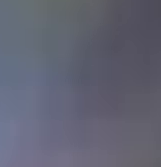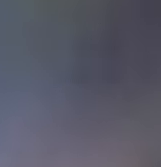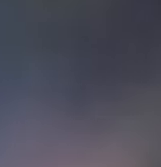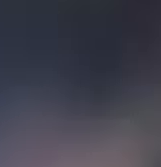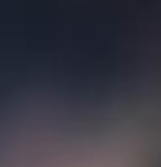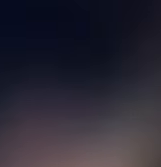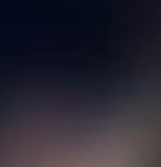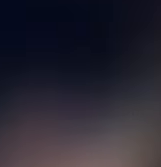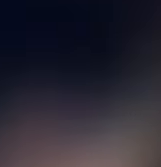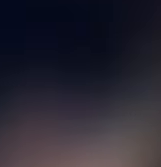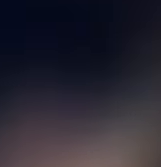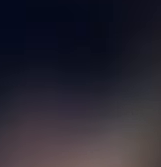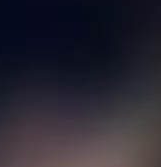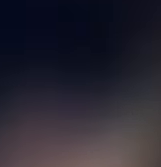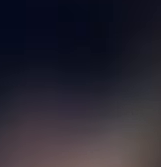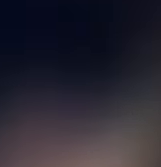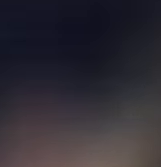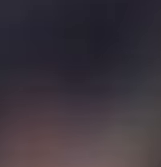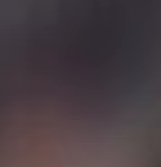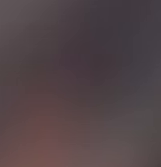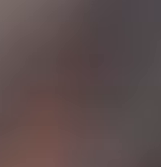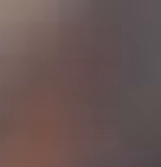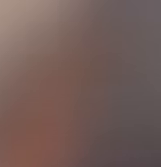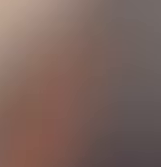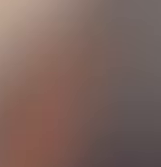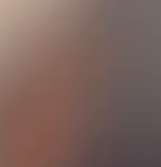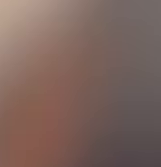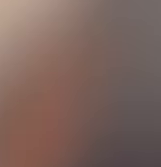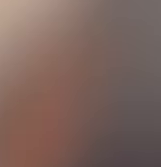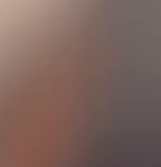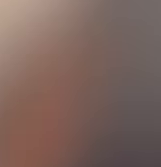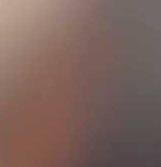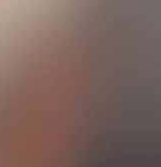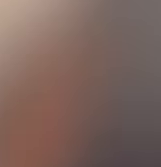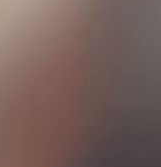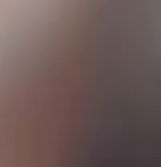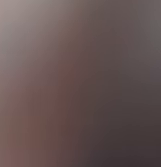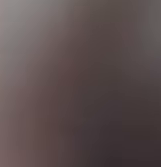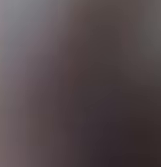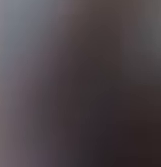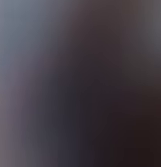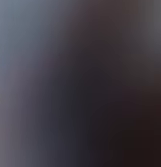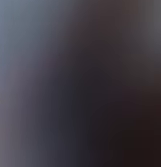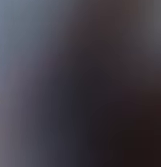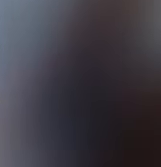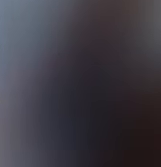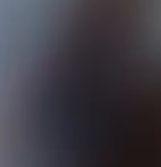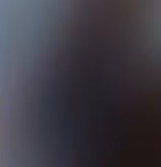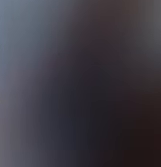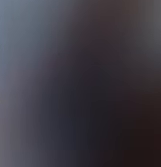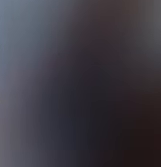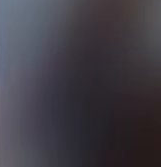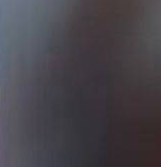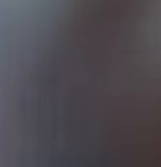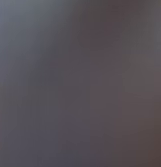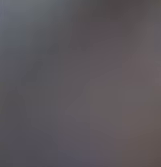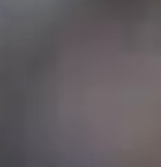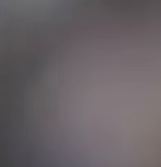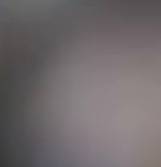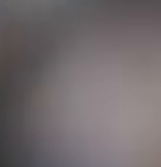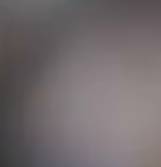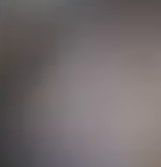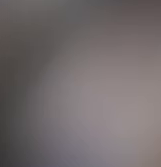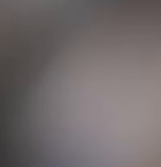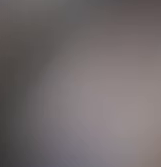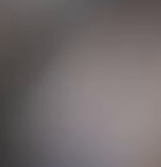1925. La exposición Realismo Mágico y Olímpico estará abierta hasta el 16 de junio. Noticias